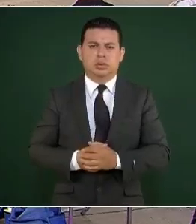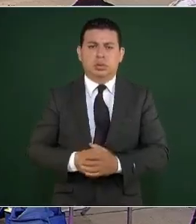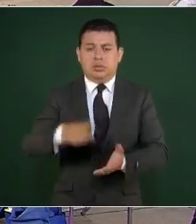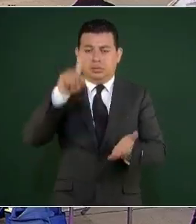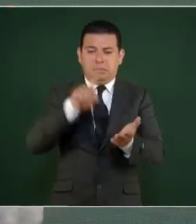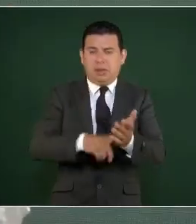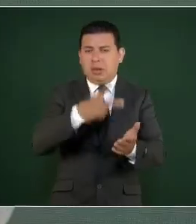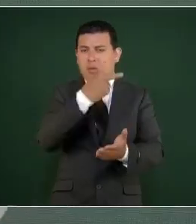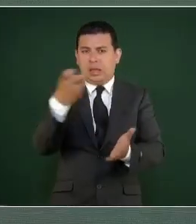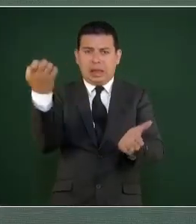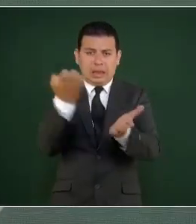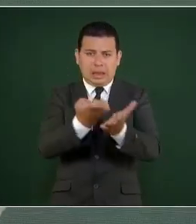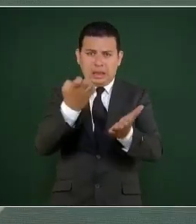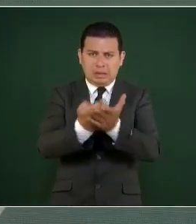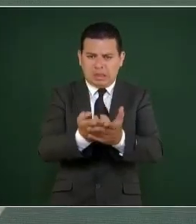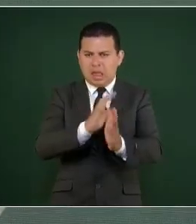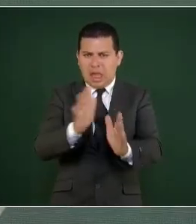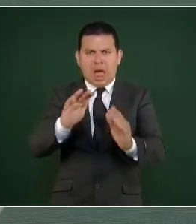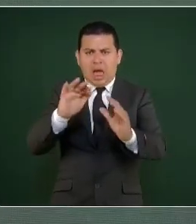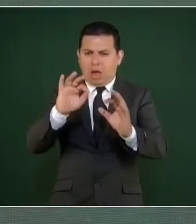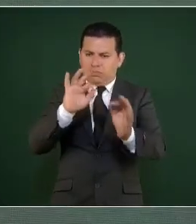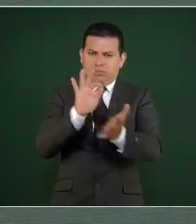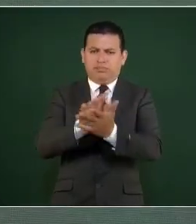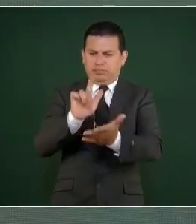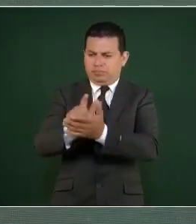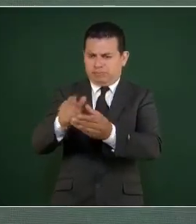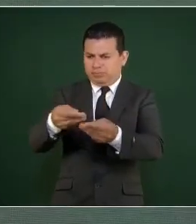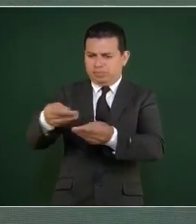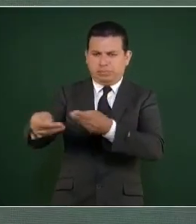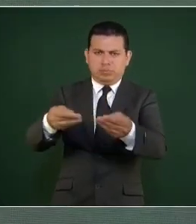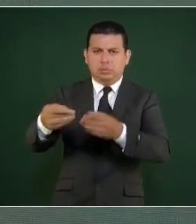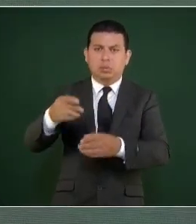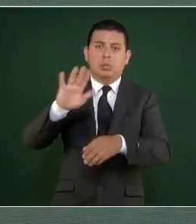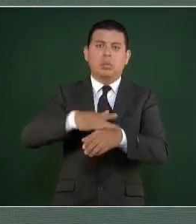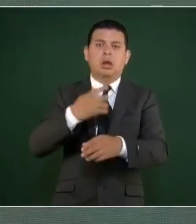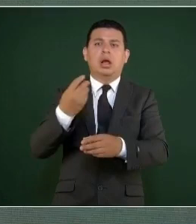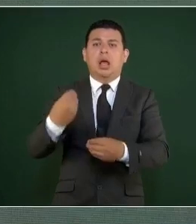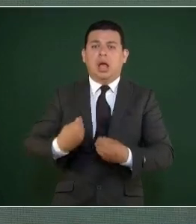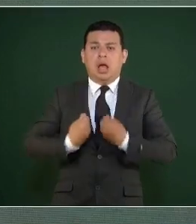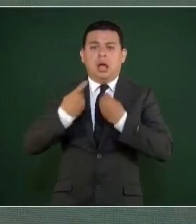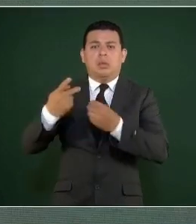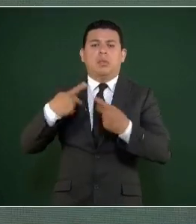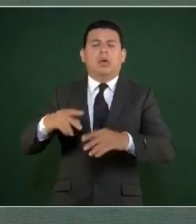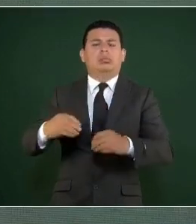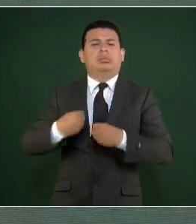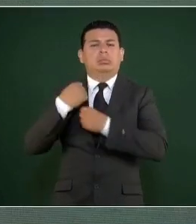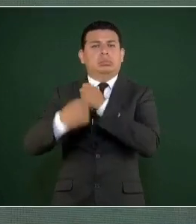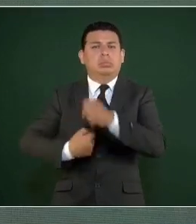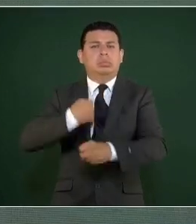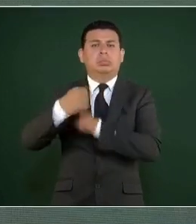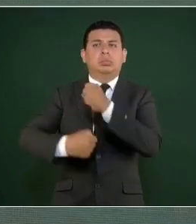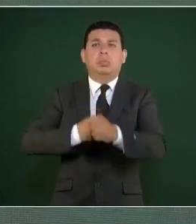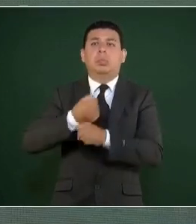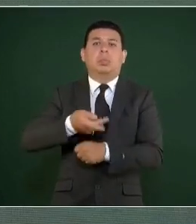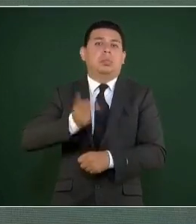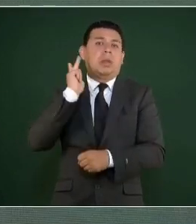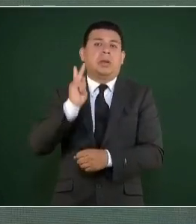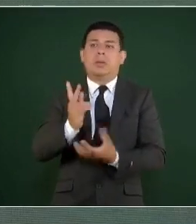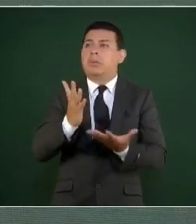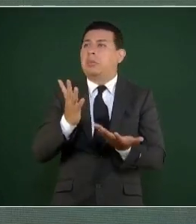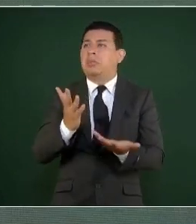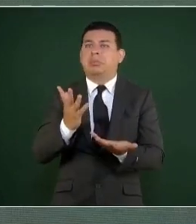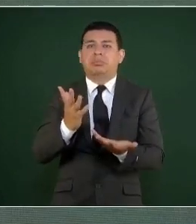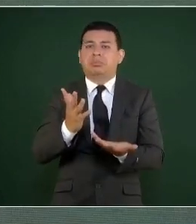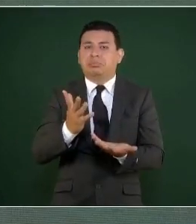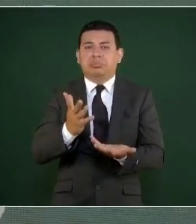1200 escrituras, estamos regularizando a gente que llevaba años viviendo sin